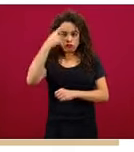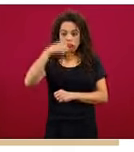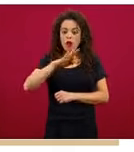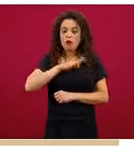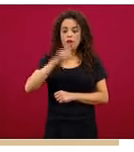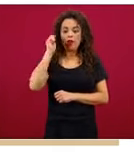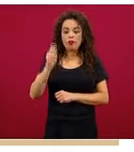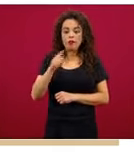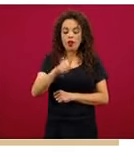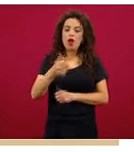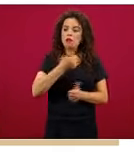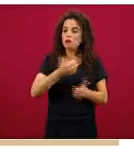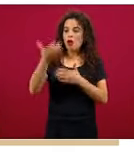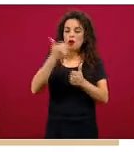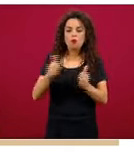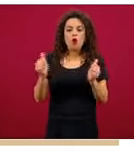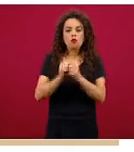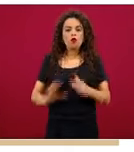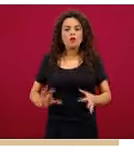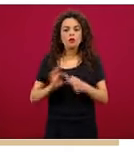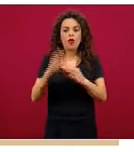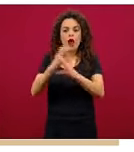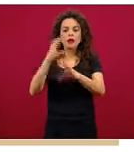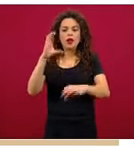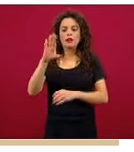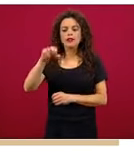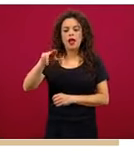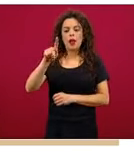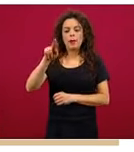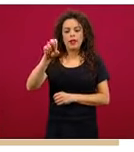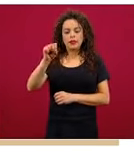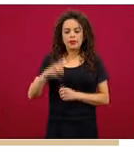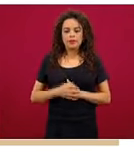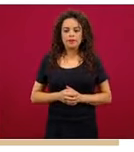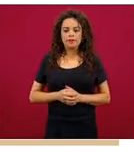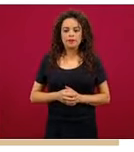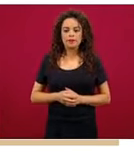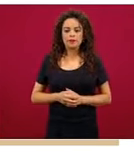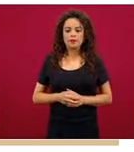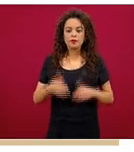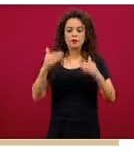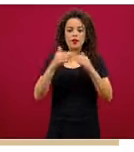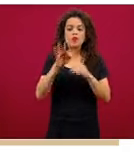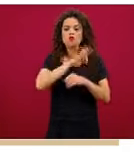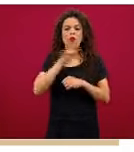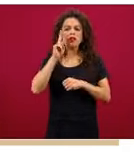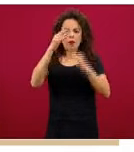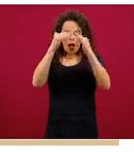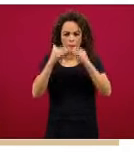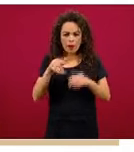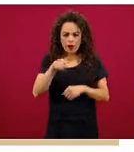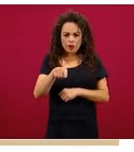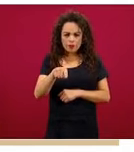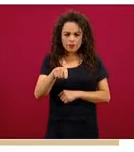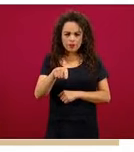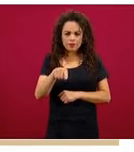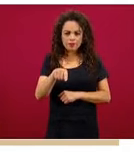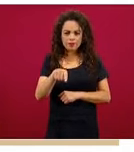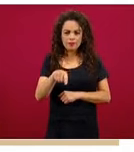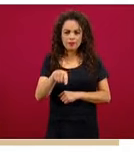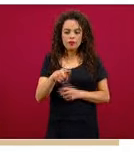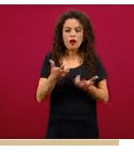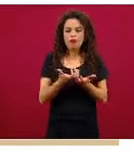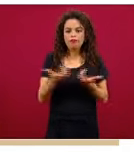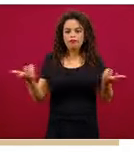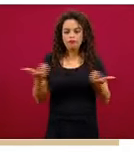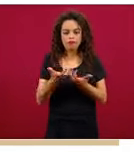del Senaprece y algunas cosas que tenemos imágenes en la parte de abajo, algunos EMTs que fueron divididos en